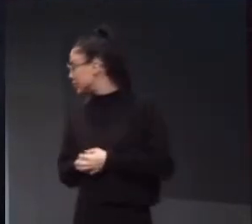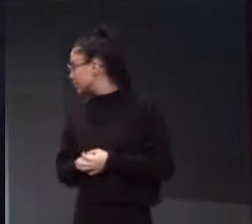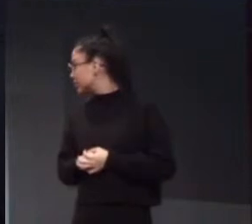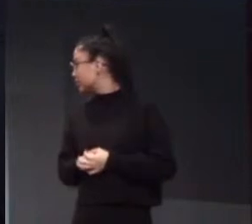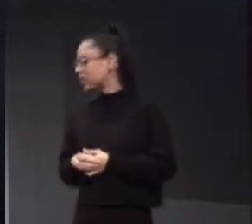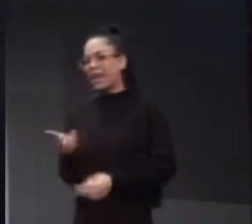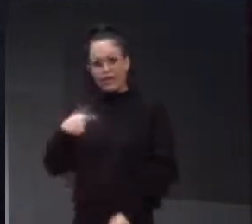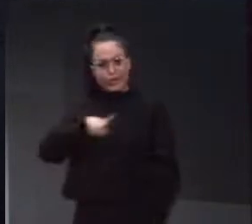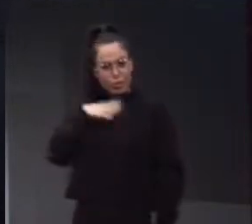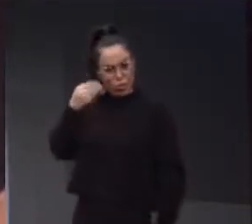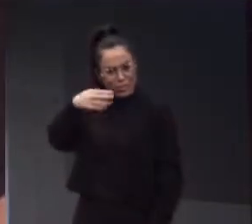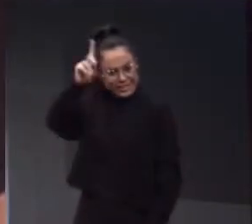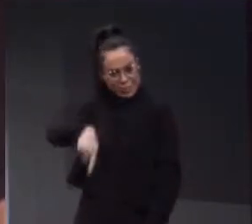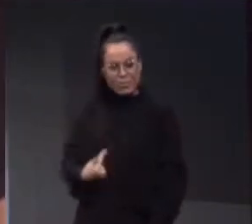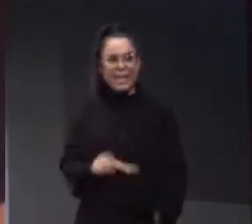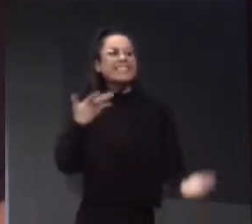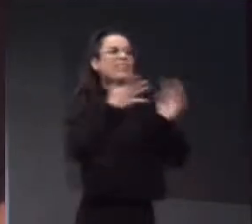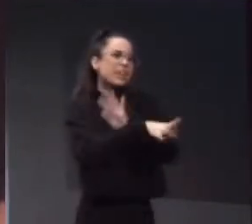más jóvenes